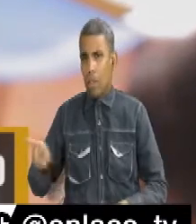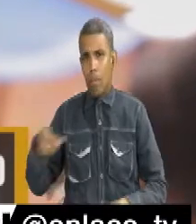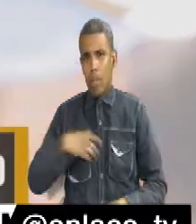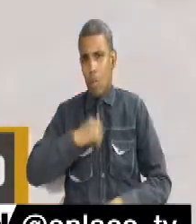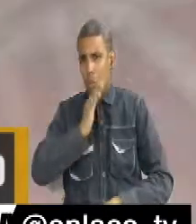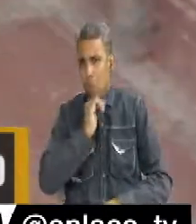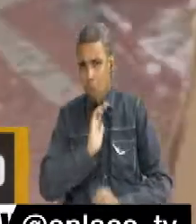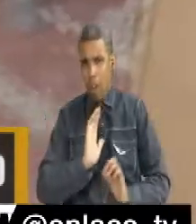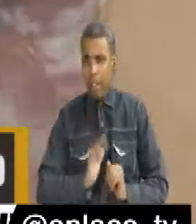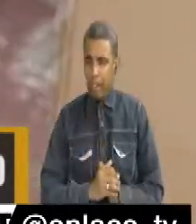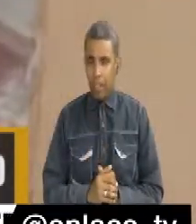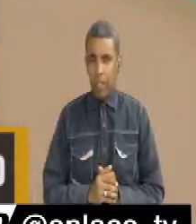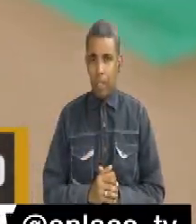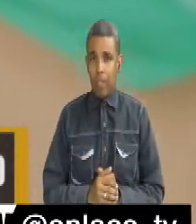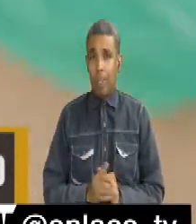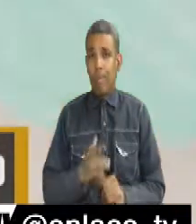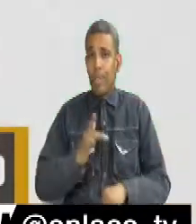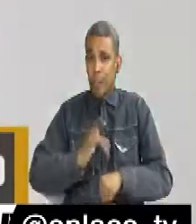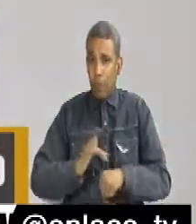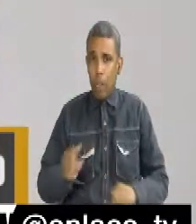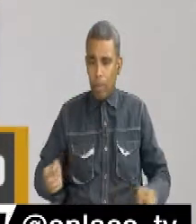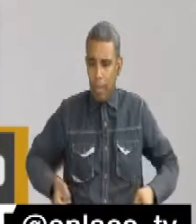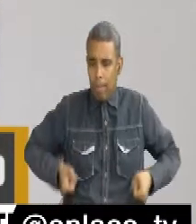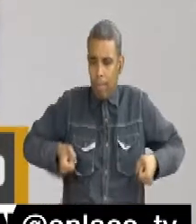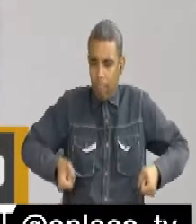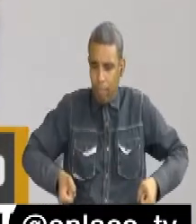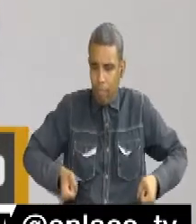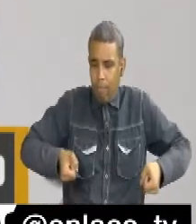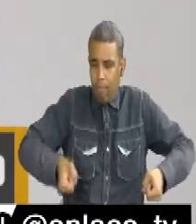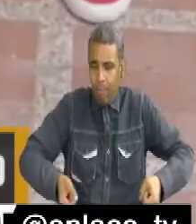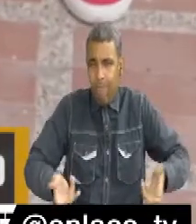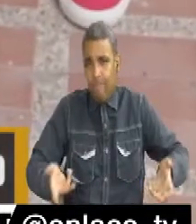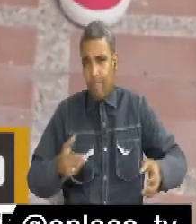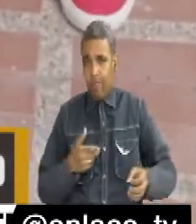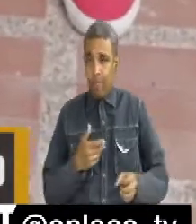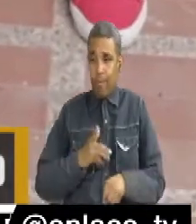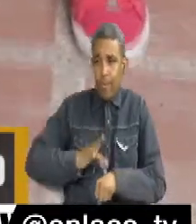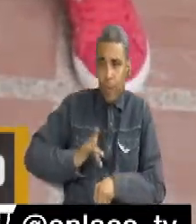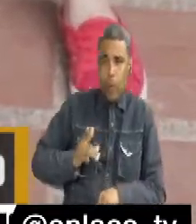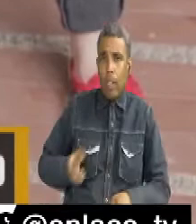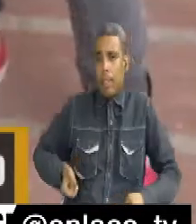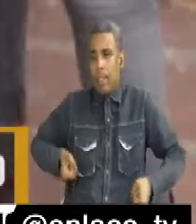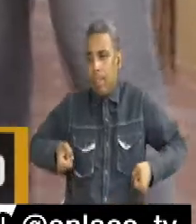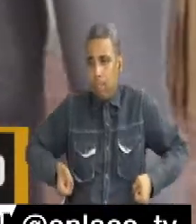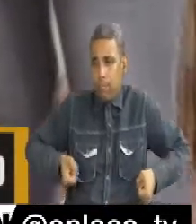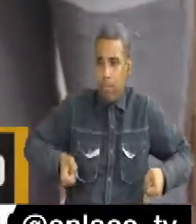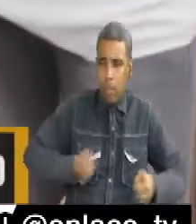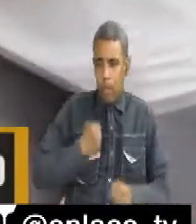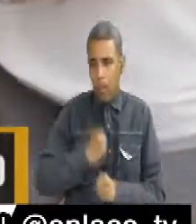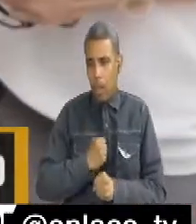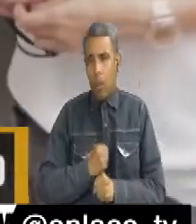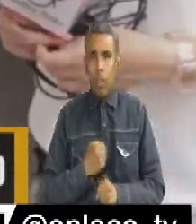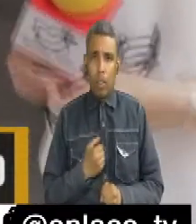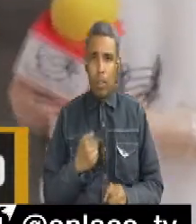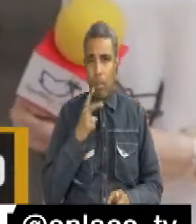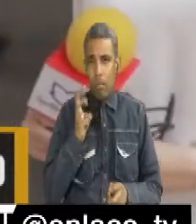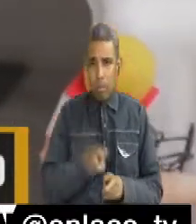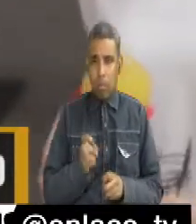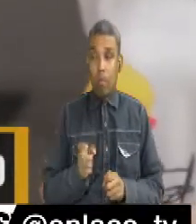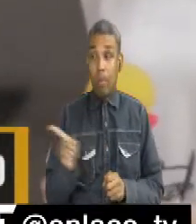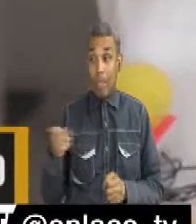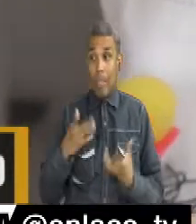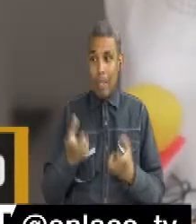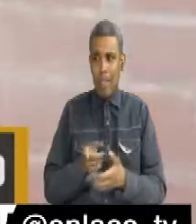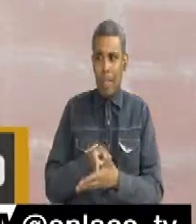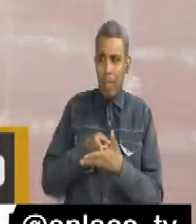mucho, yo camino con muleta y también trabajo así con la muleta. Sus muletas y sus ganas de mejorarse y salir adelante